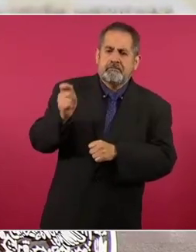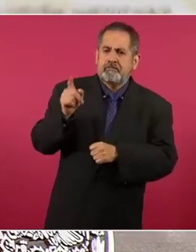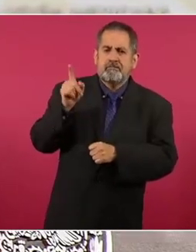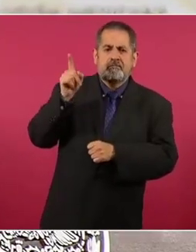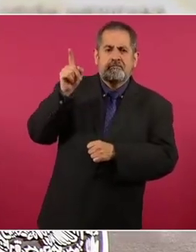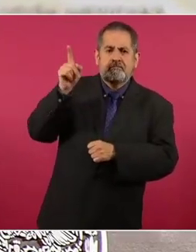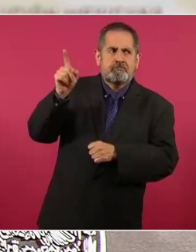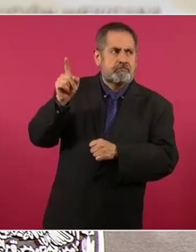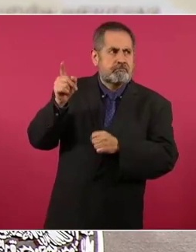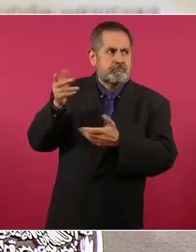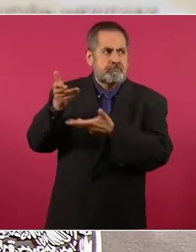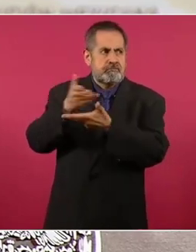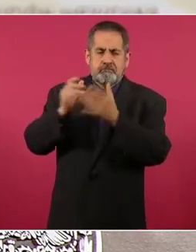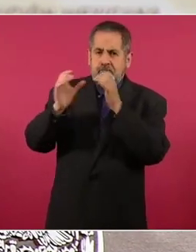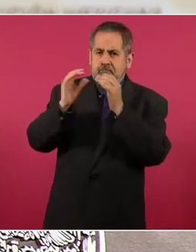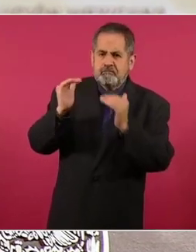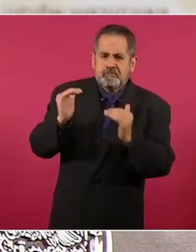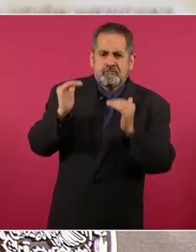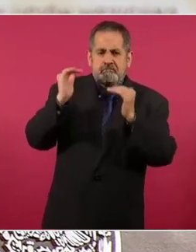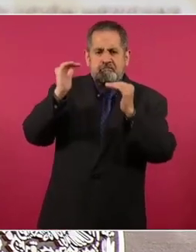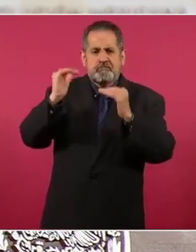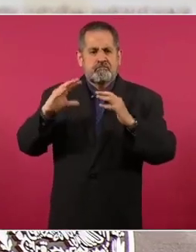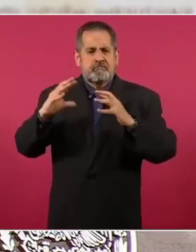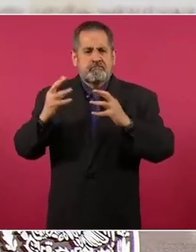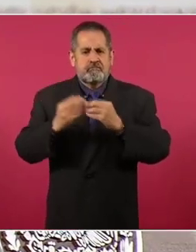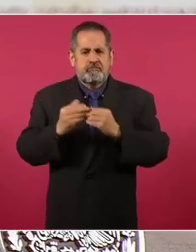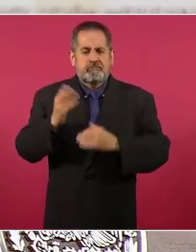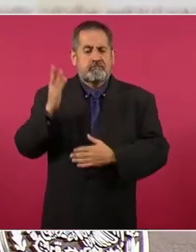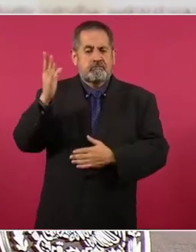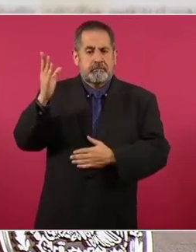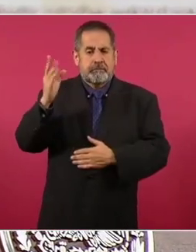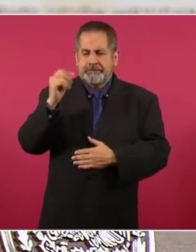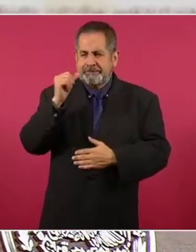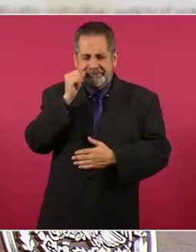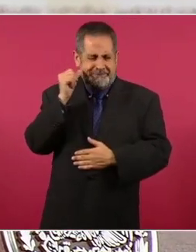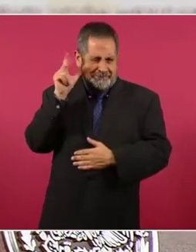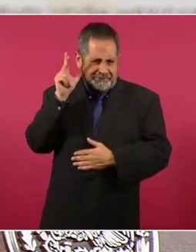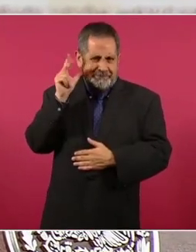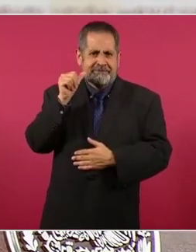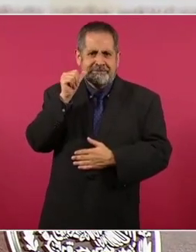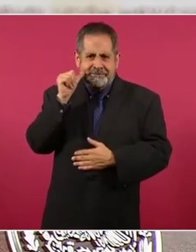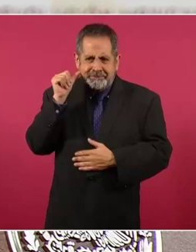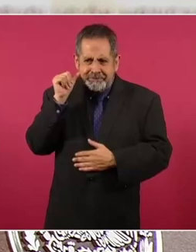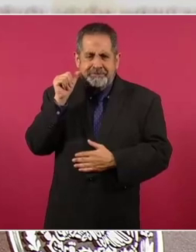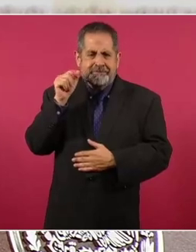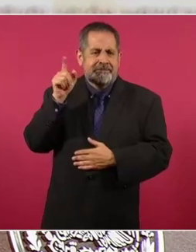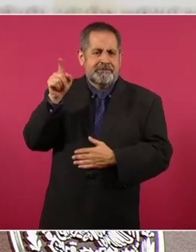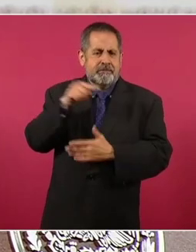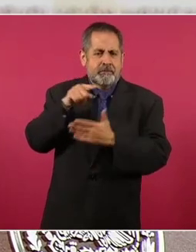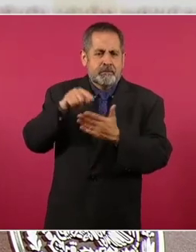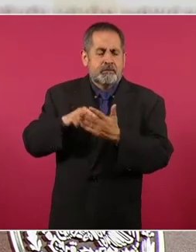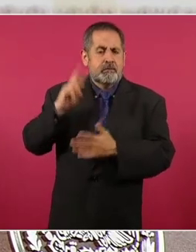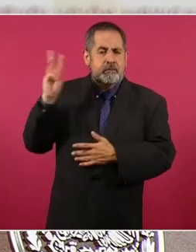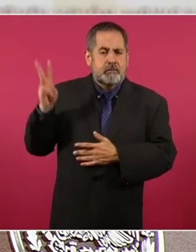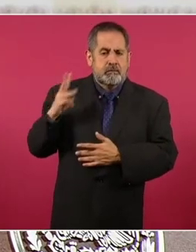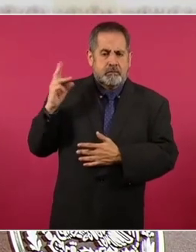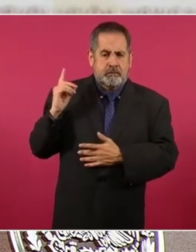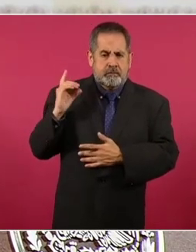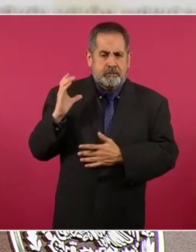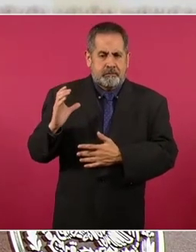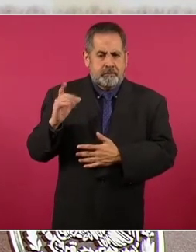nivel que se celebró antier, ayer, en Washington,